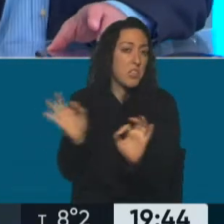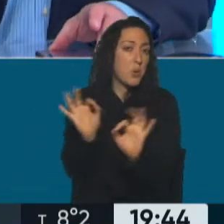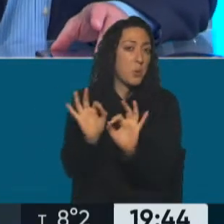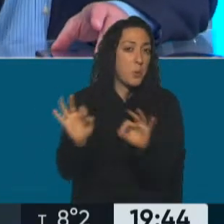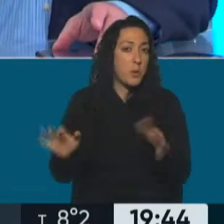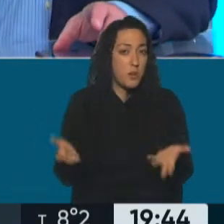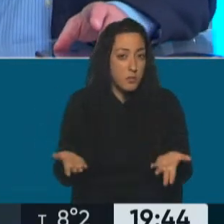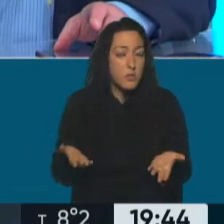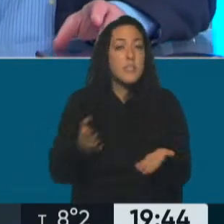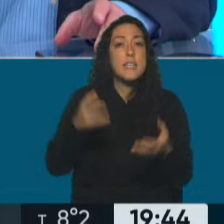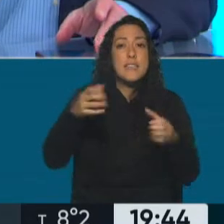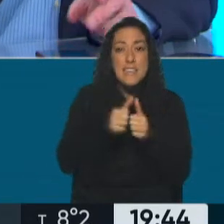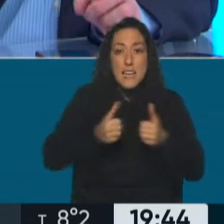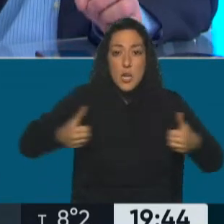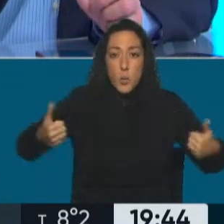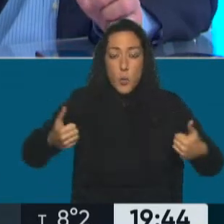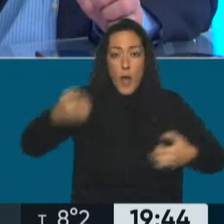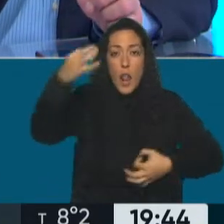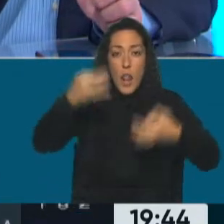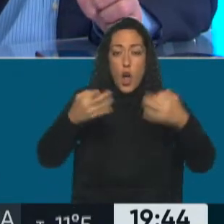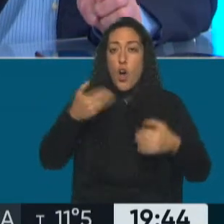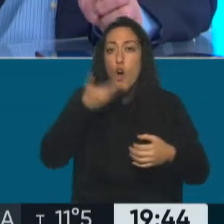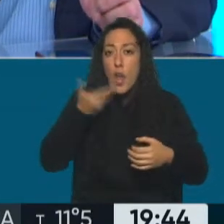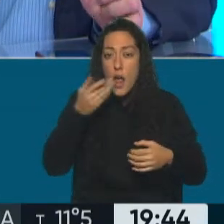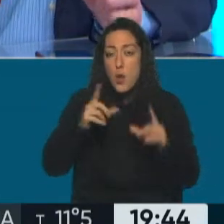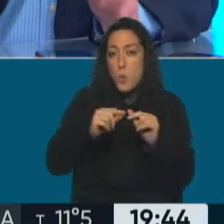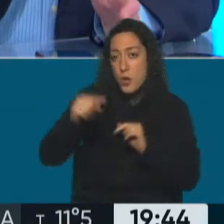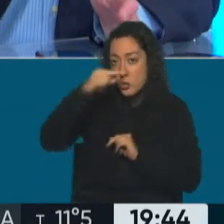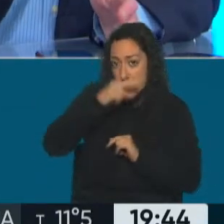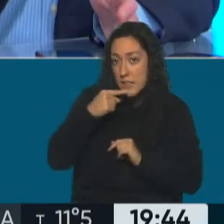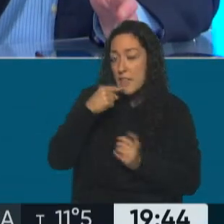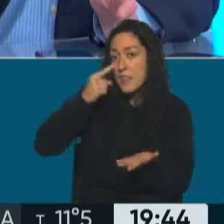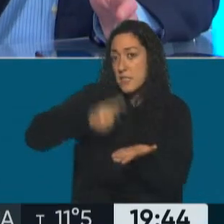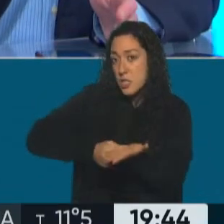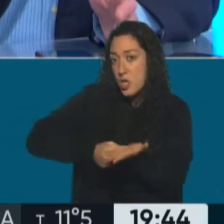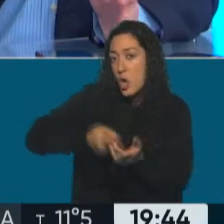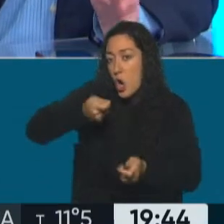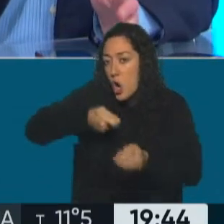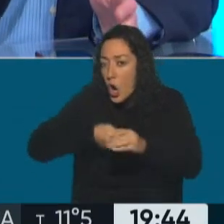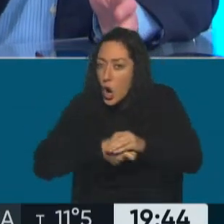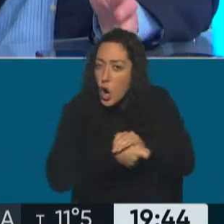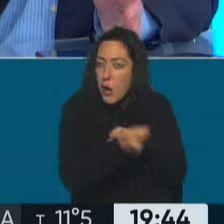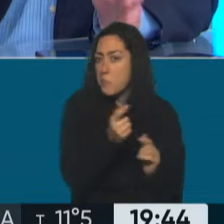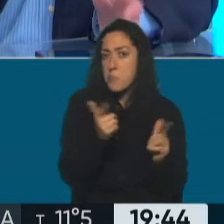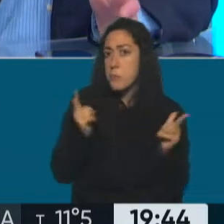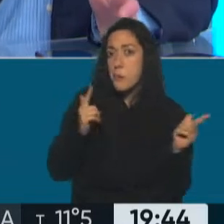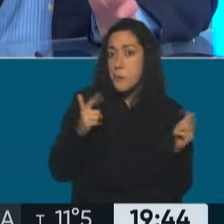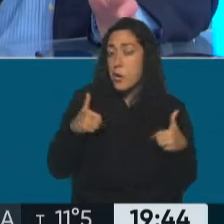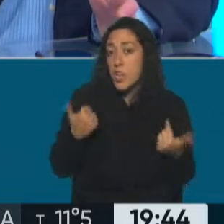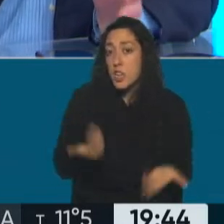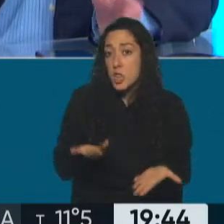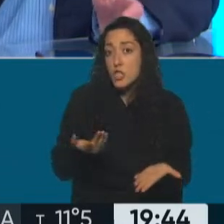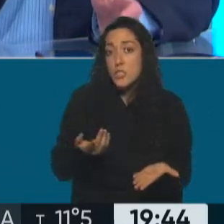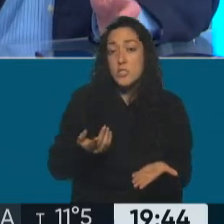que resolvió el tribunal oral criminal número siete es que no hubo coimas en consecuencia no hubo